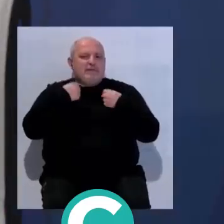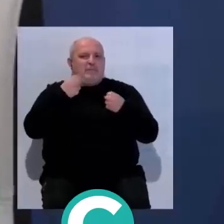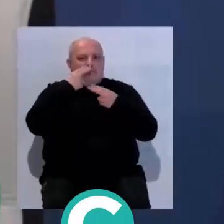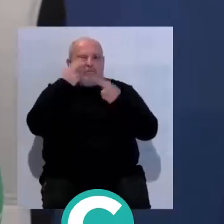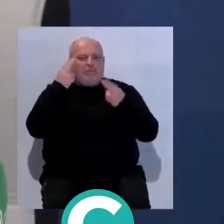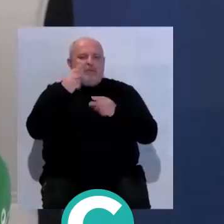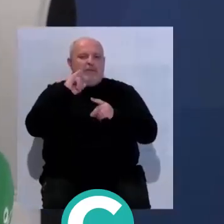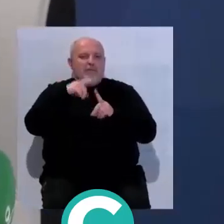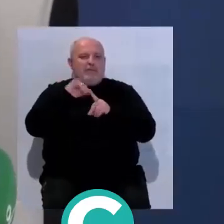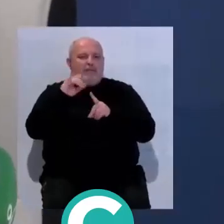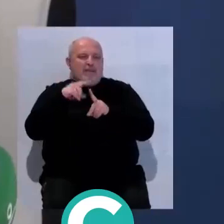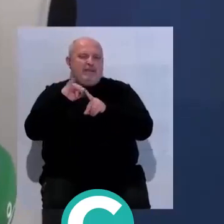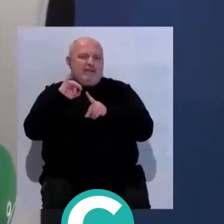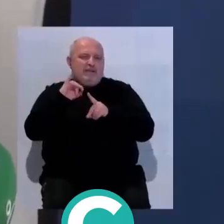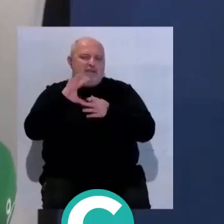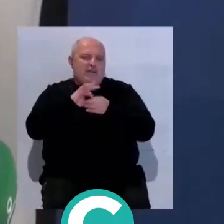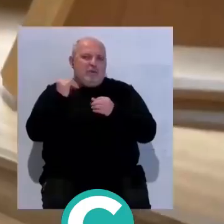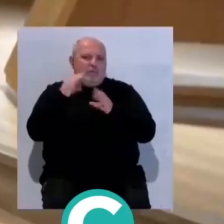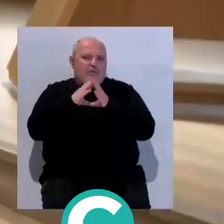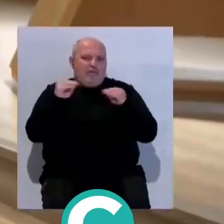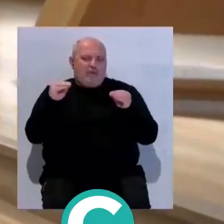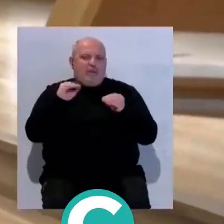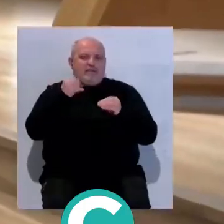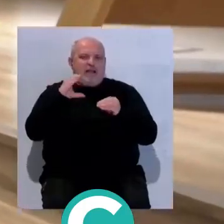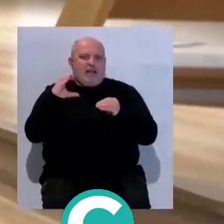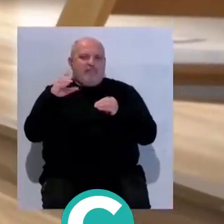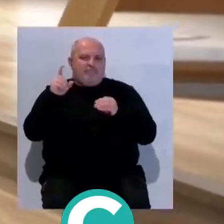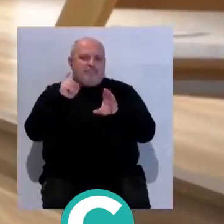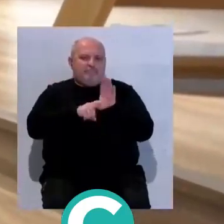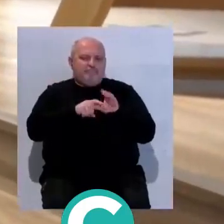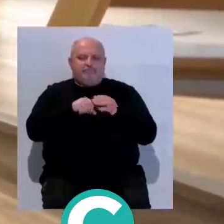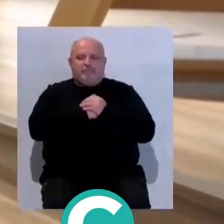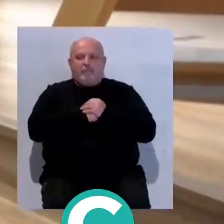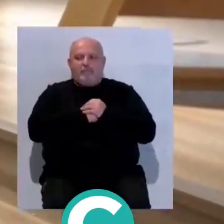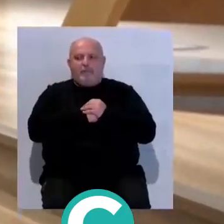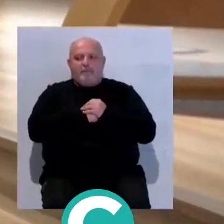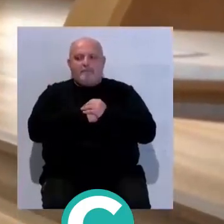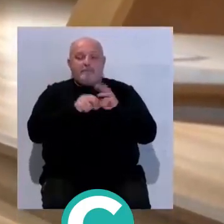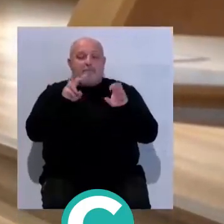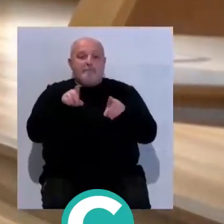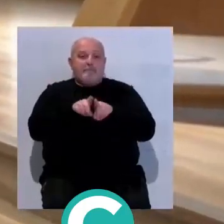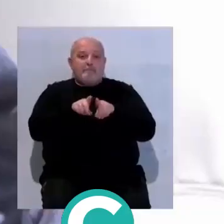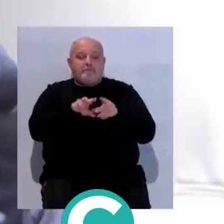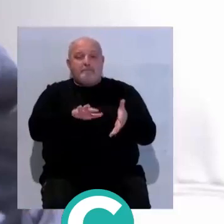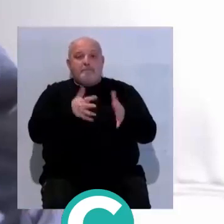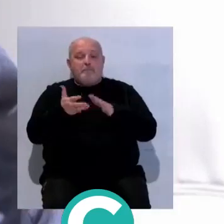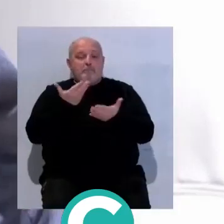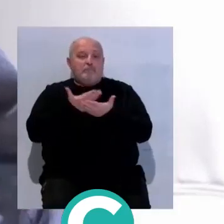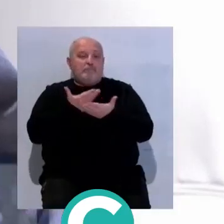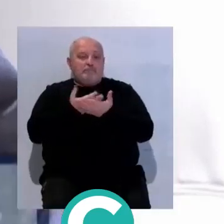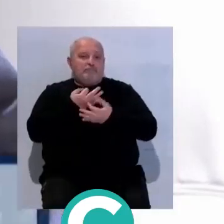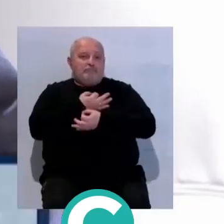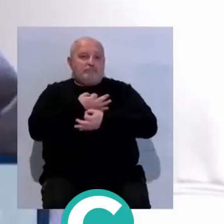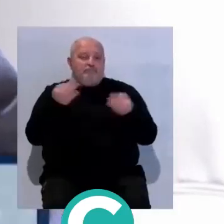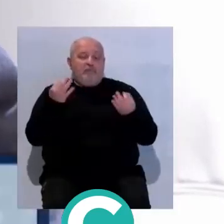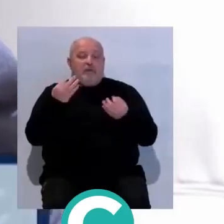e I+D+I en Salud de la Junta, Isaac Túnez. Esto hoy simplemente puede demostrar que efectivamente que